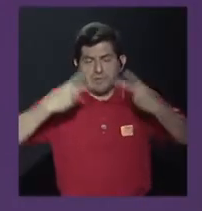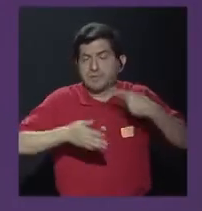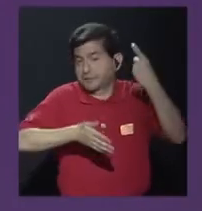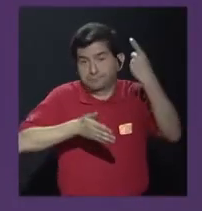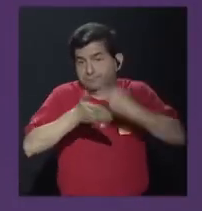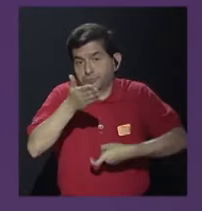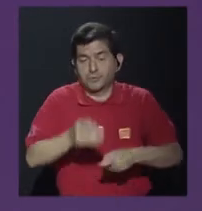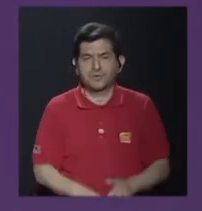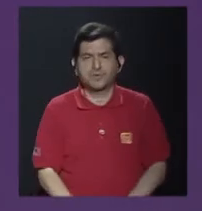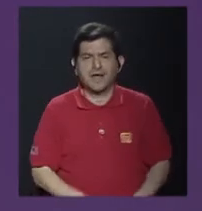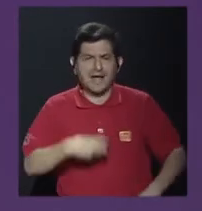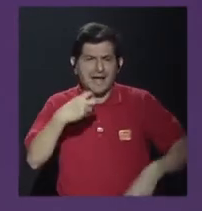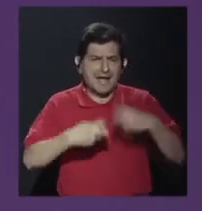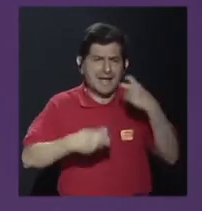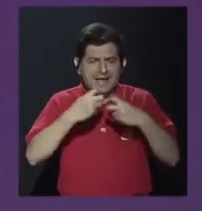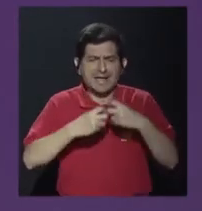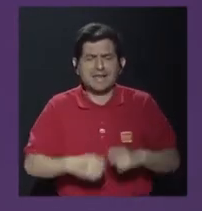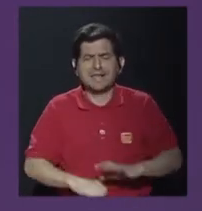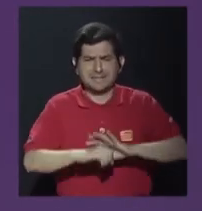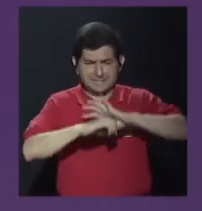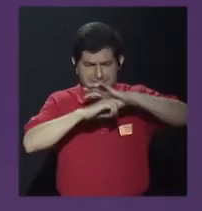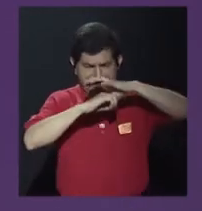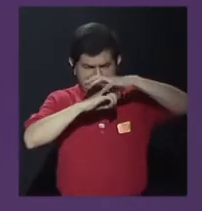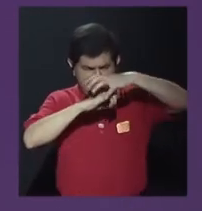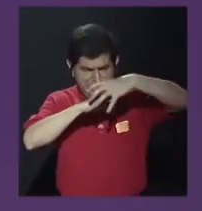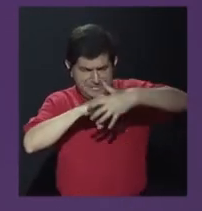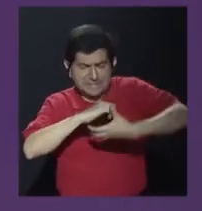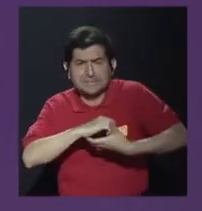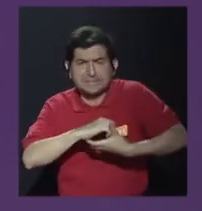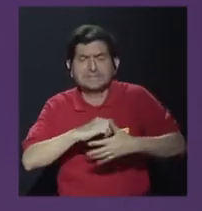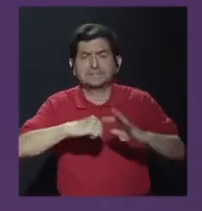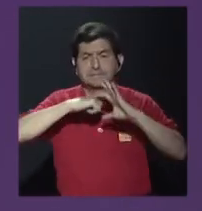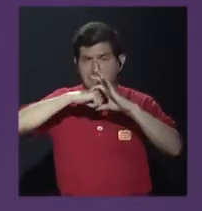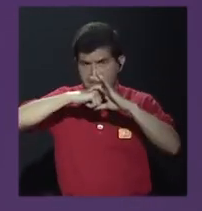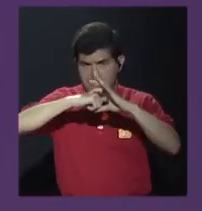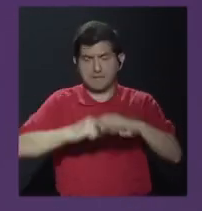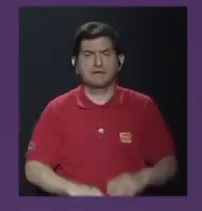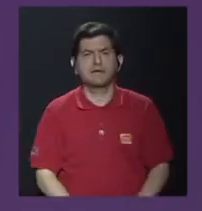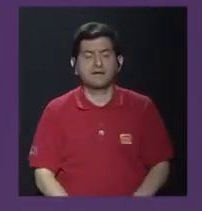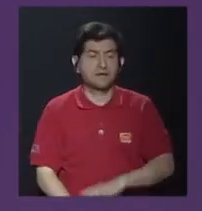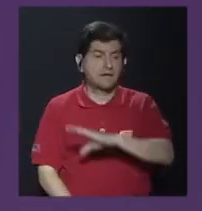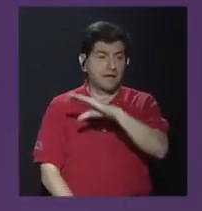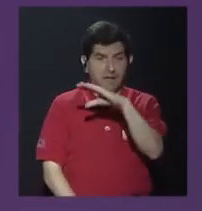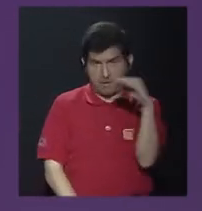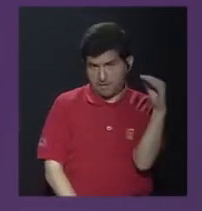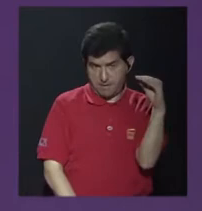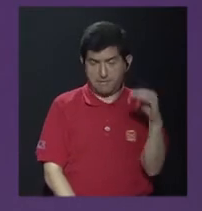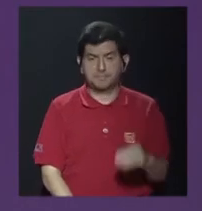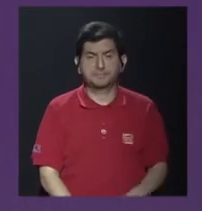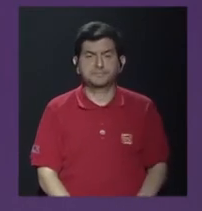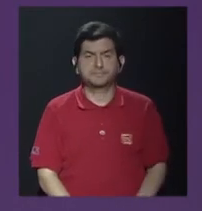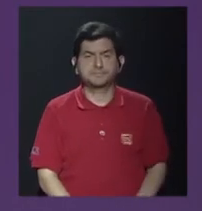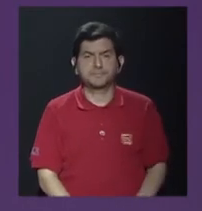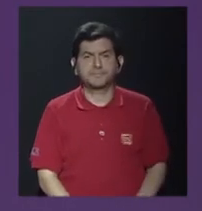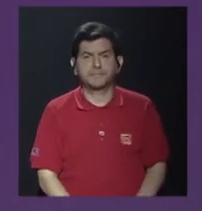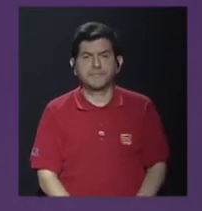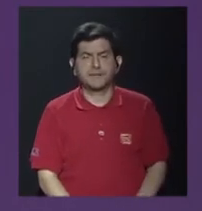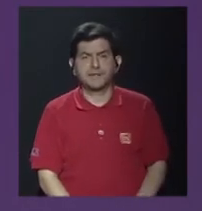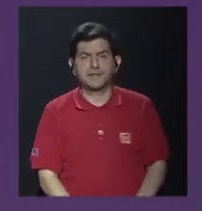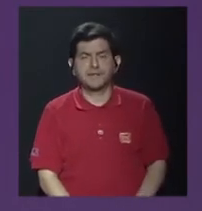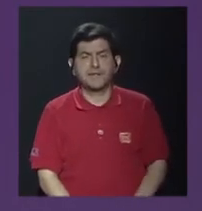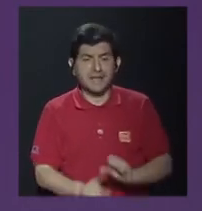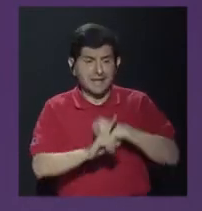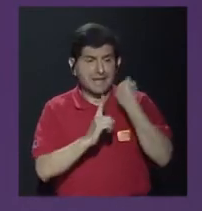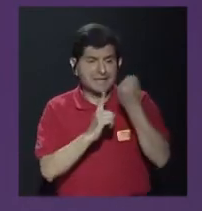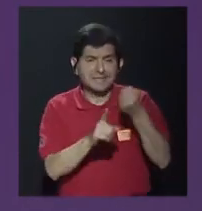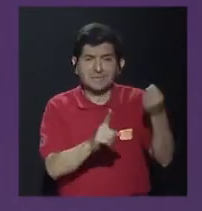sea, la crisis climática en la que se encuentra el planeta, ¿verdad? Y por otro lado, la pandemia global,